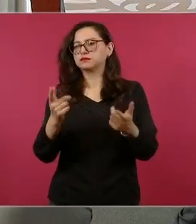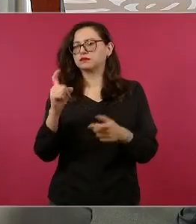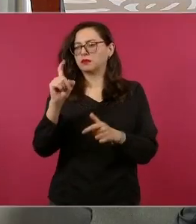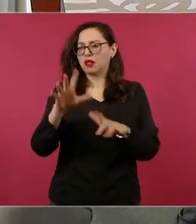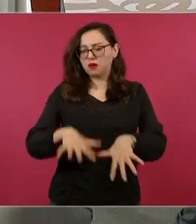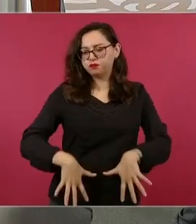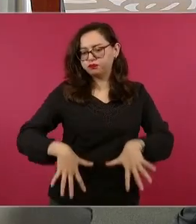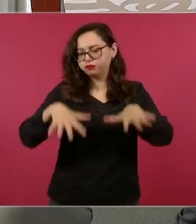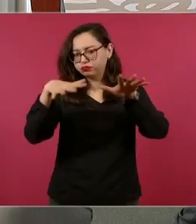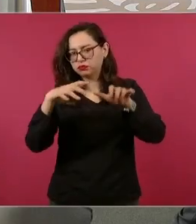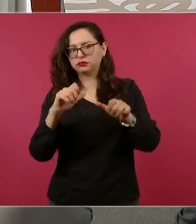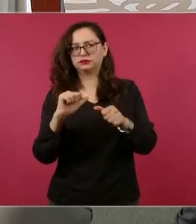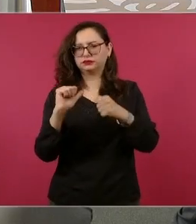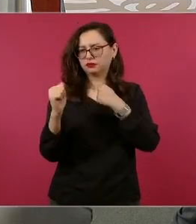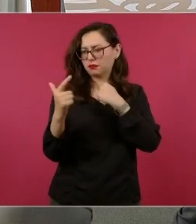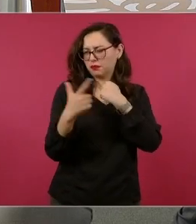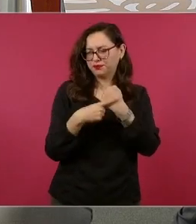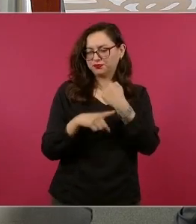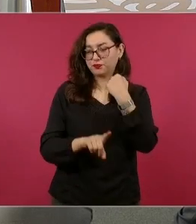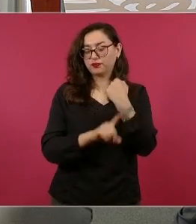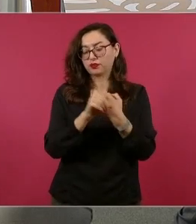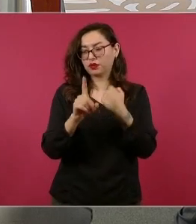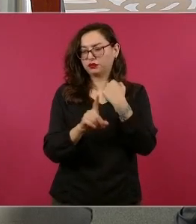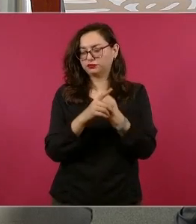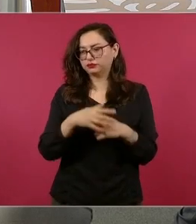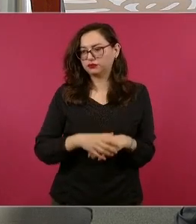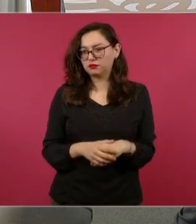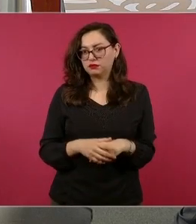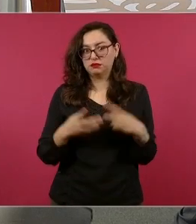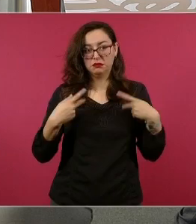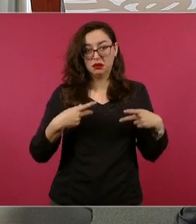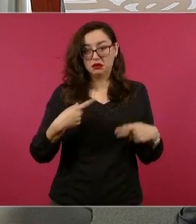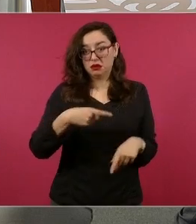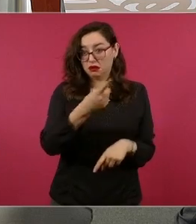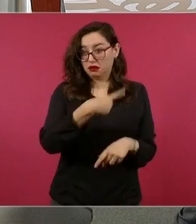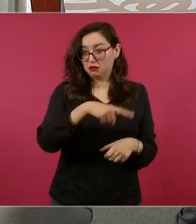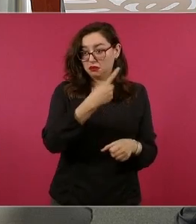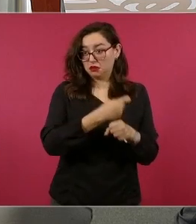Sí, se presenta una tragedia,